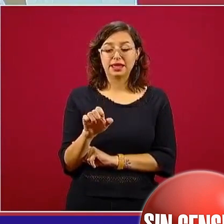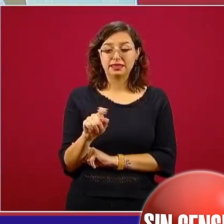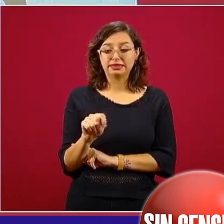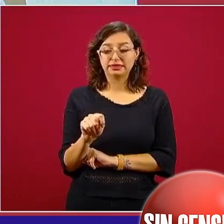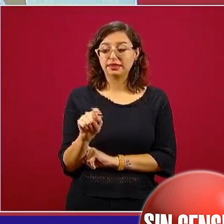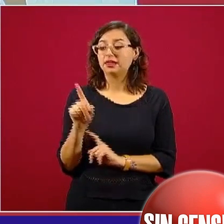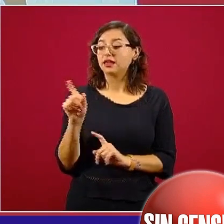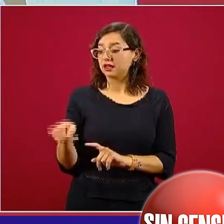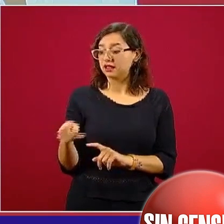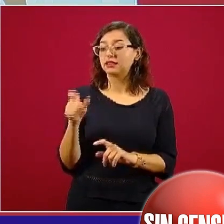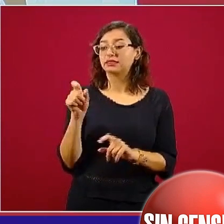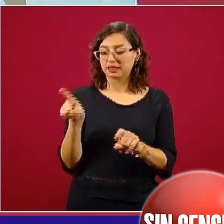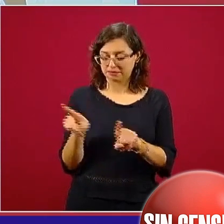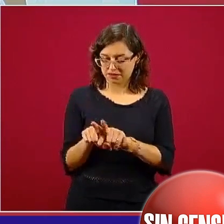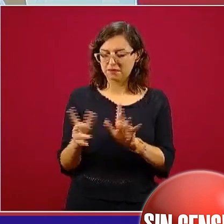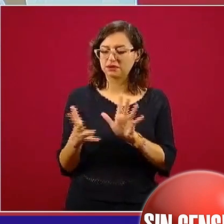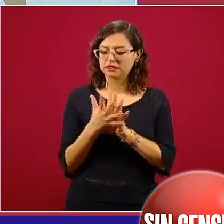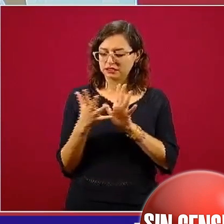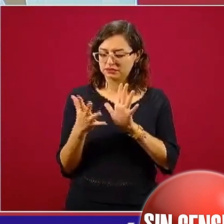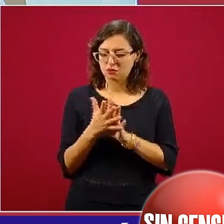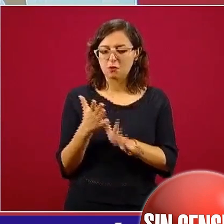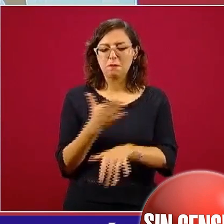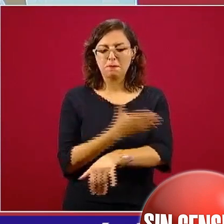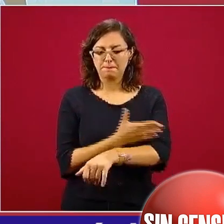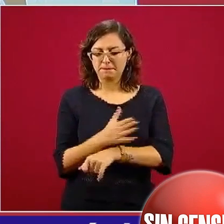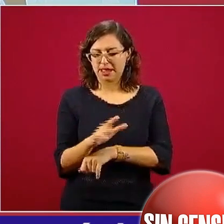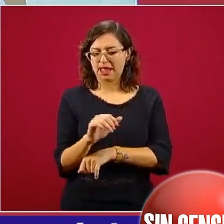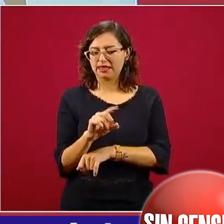en el asesinato de Madero,